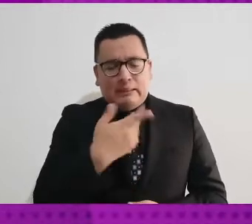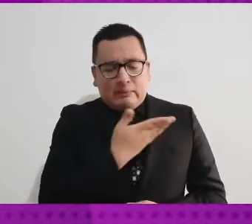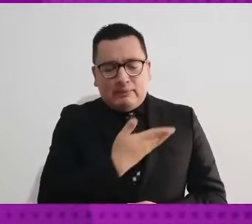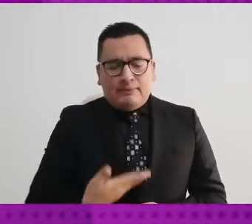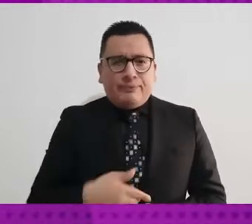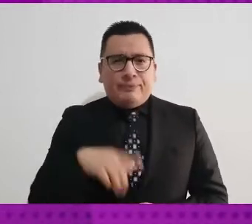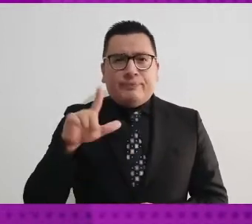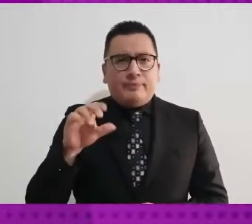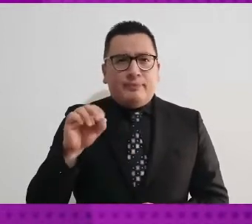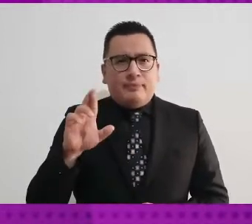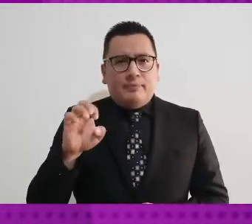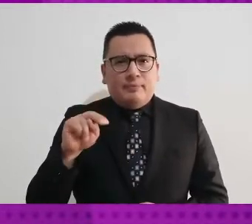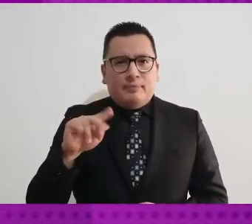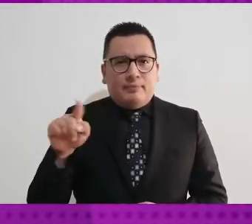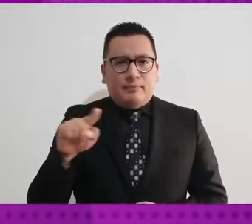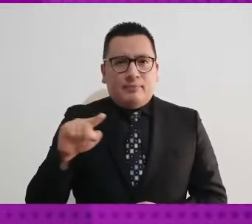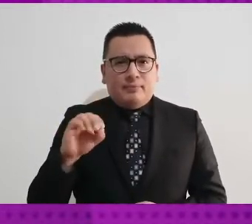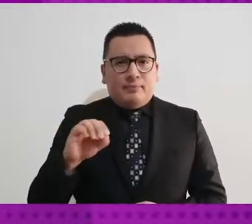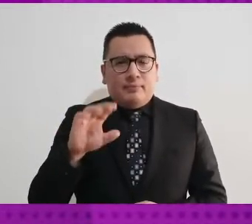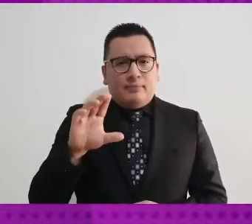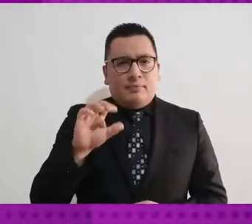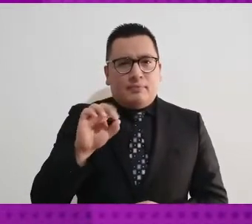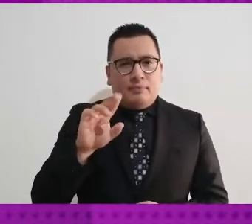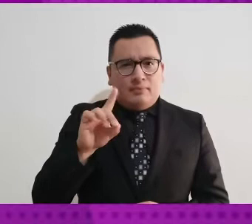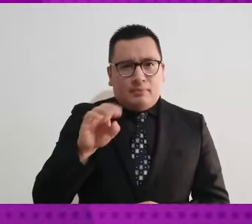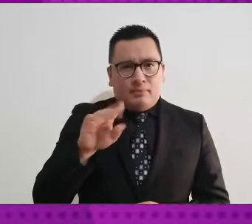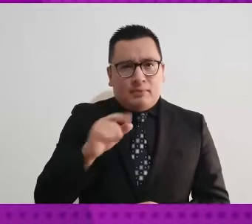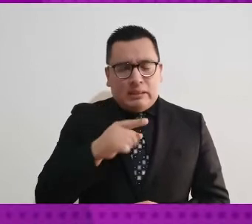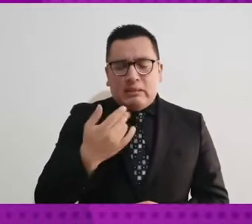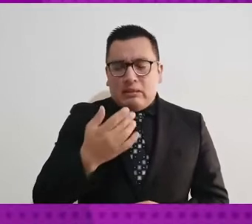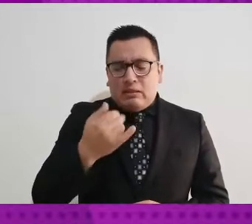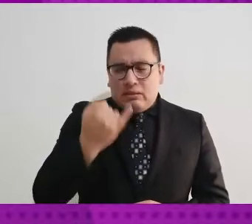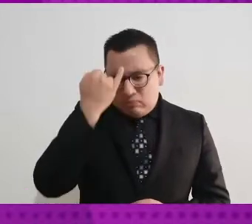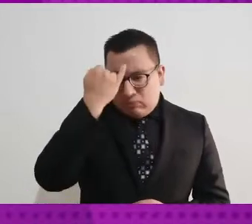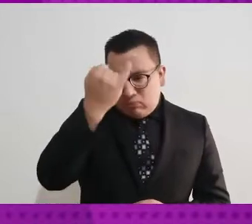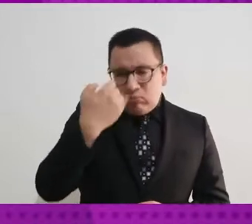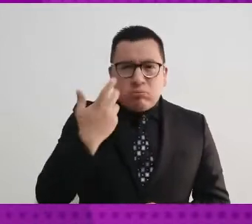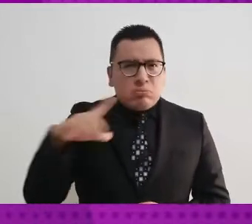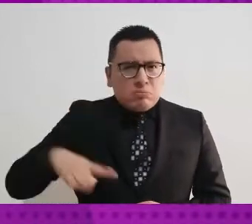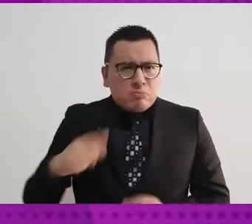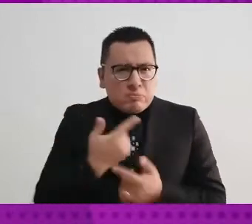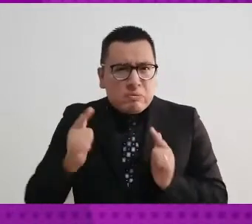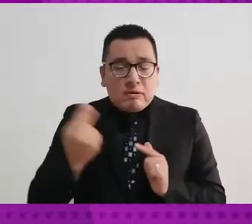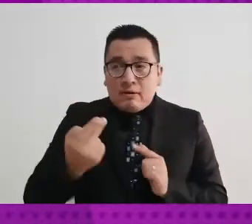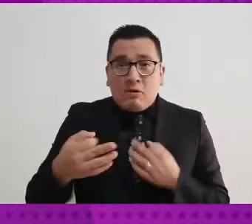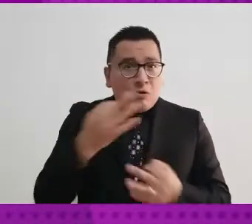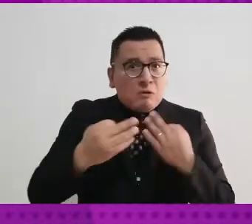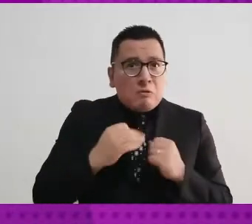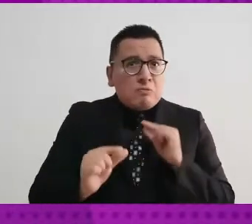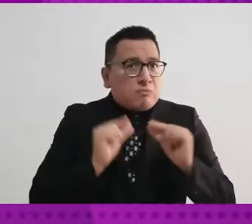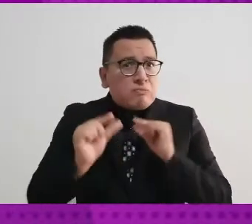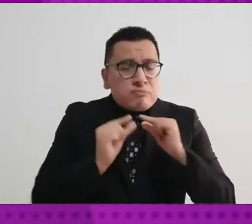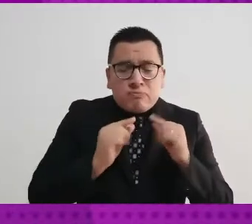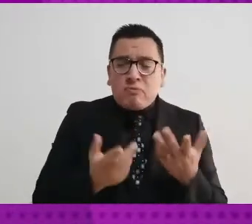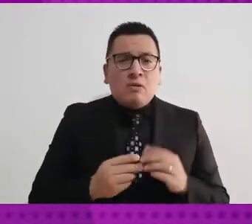Córdoba lo ha dicho en algunos de sus mensajes importantes, que la democracia es una construcción colectiva, pero también es una